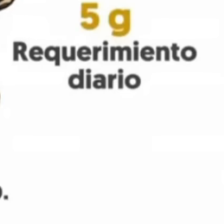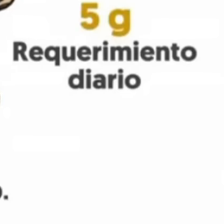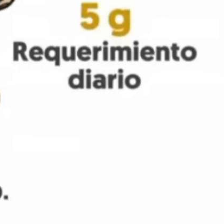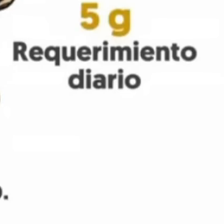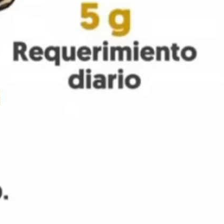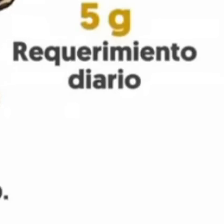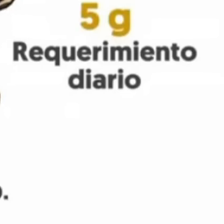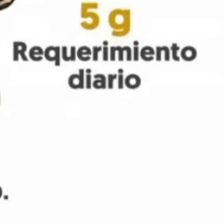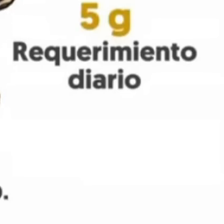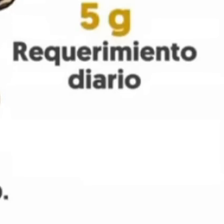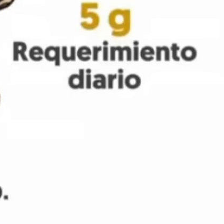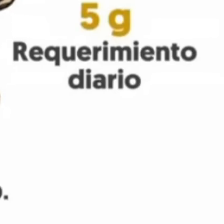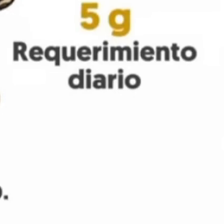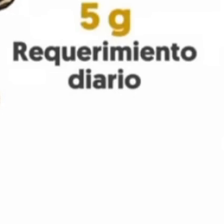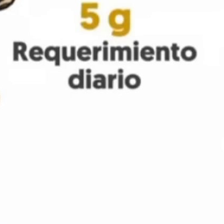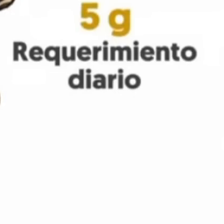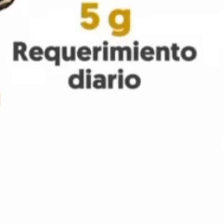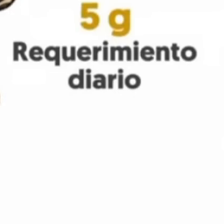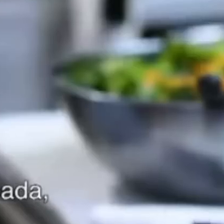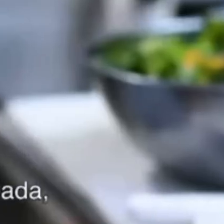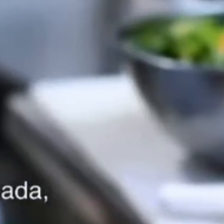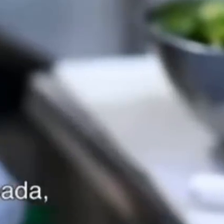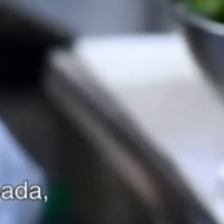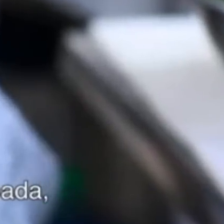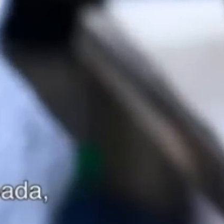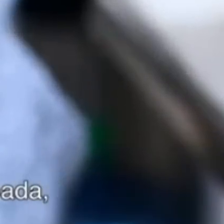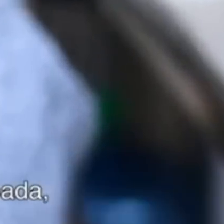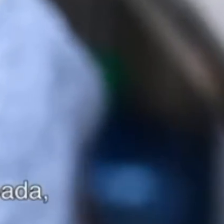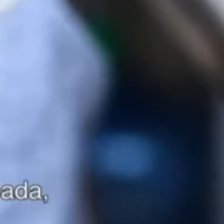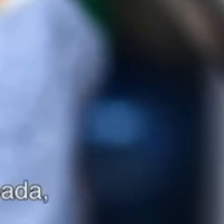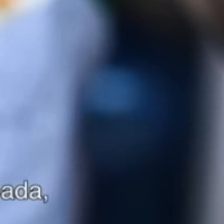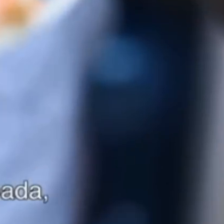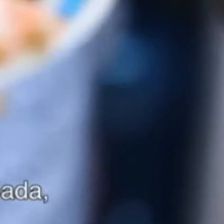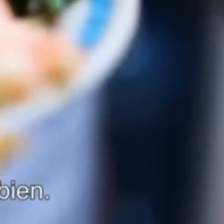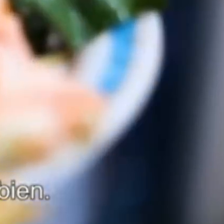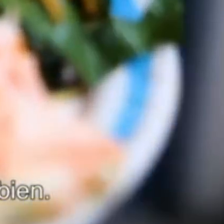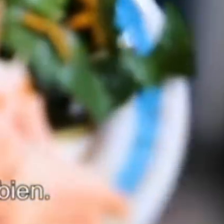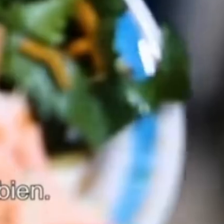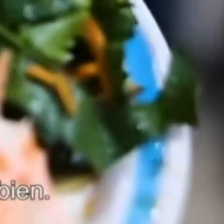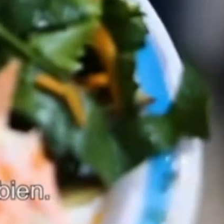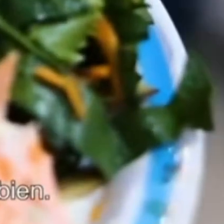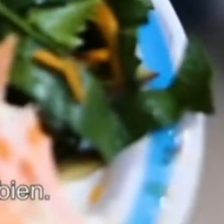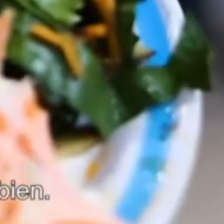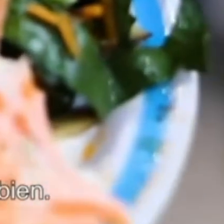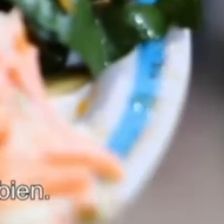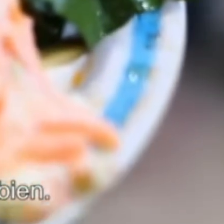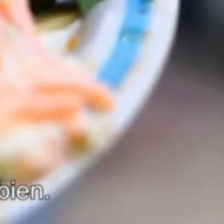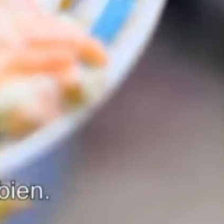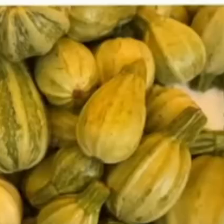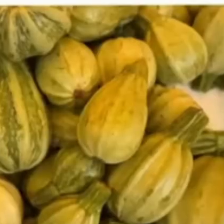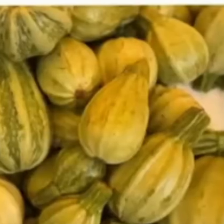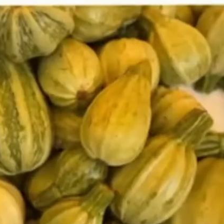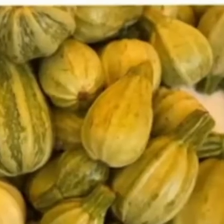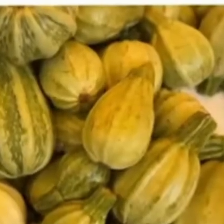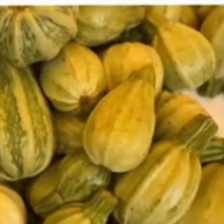Y eso en apenas 64 gramos de alimento. Es mejor si eliges una alimentación balanceada con los nutrientes que necesitas para estar bien.